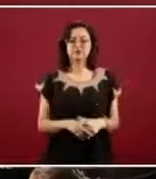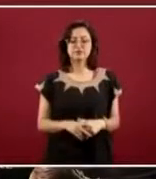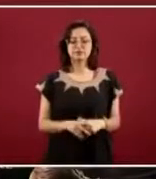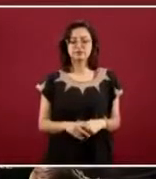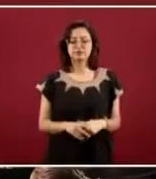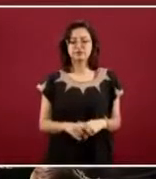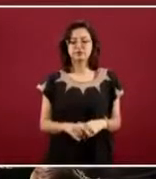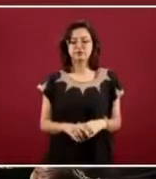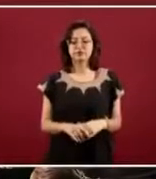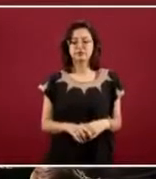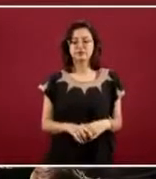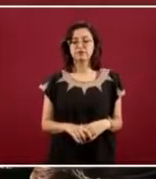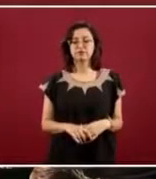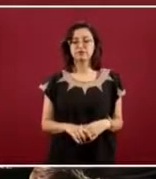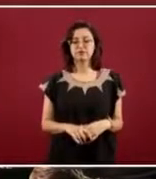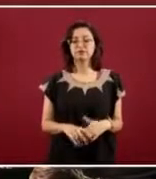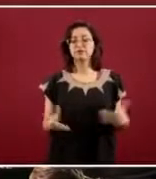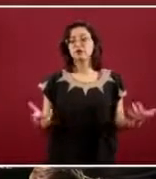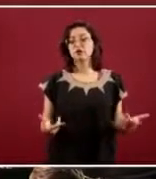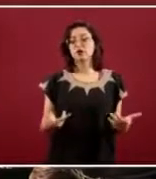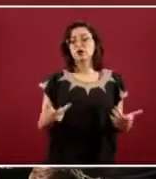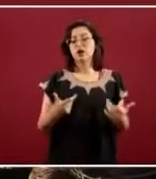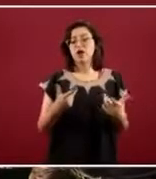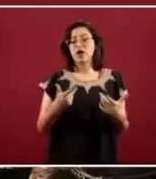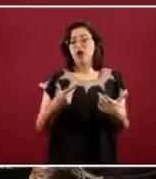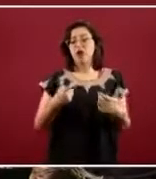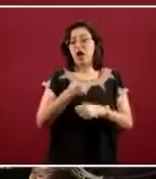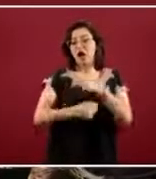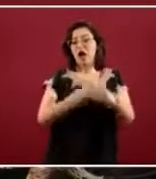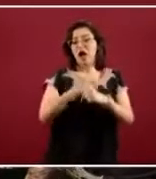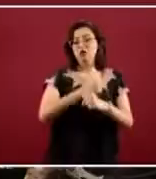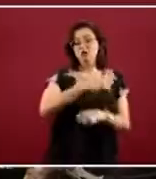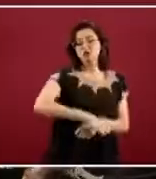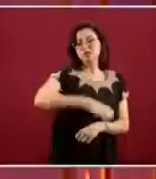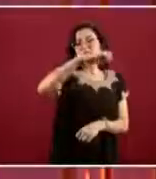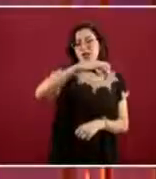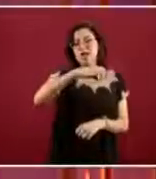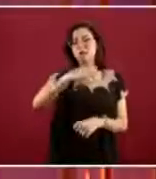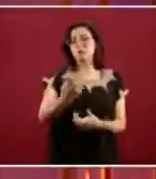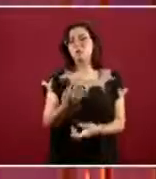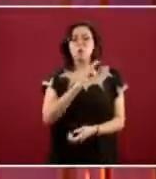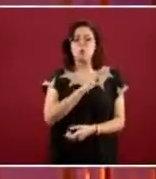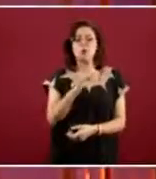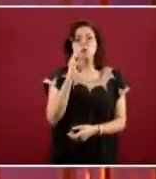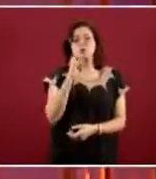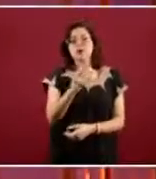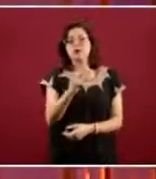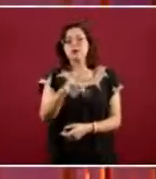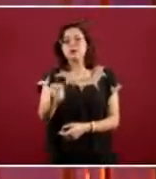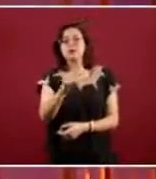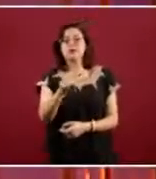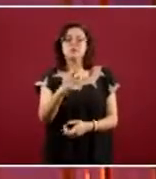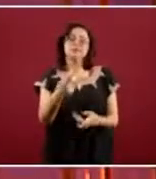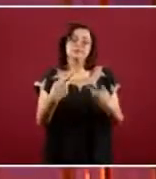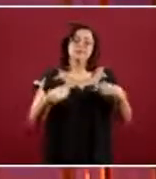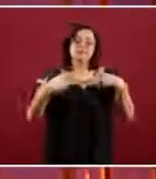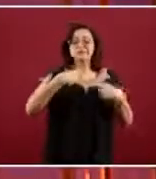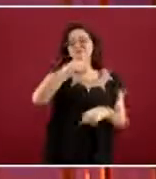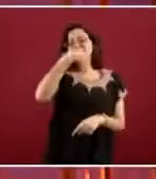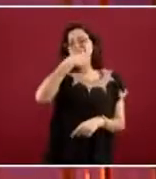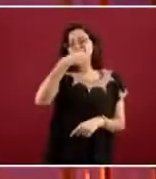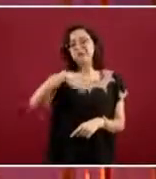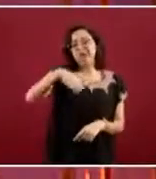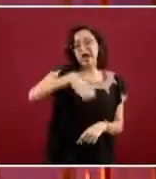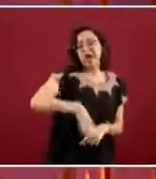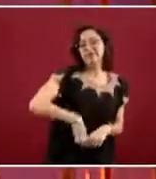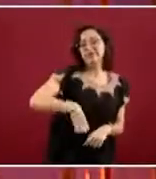La distribución de casos por grupo de edad. Podemos seguir apreciando cómo son los grupos de edad en la medida que se va